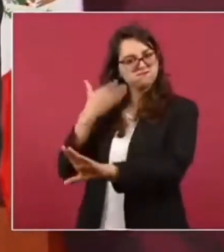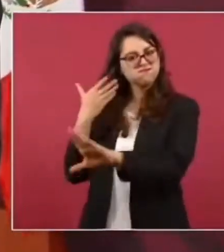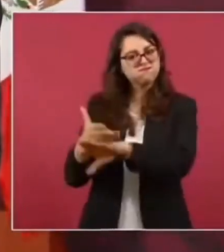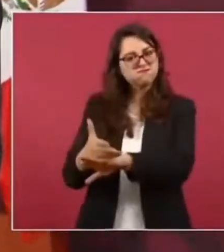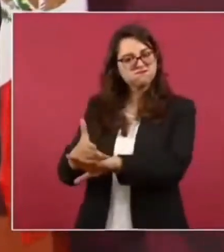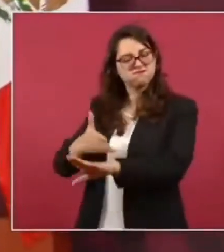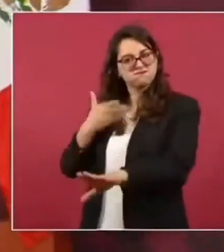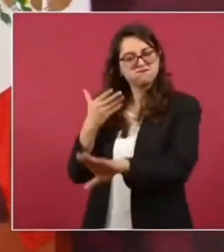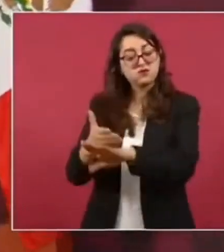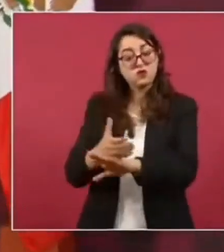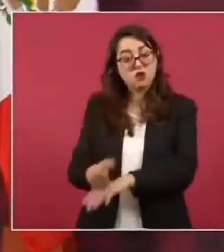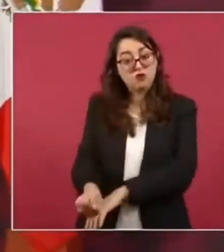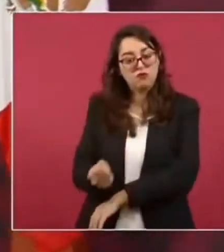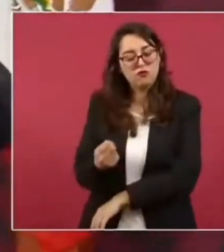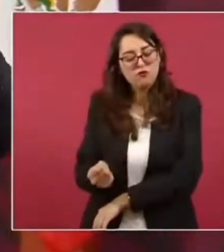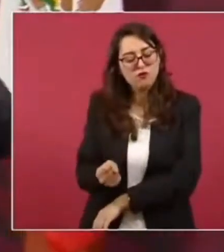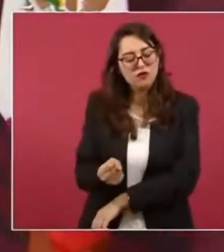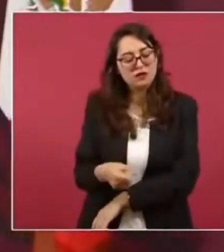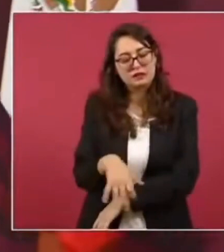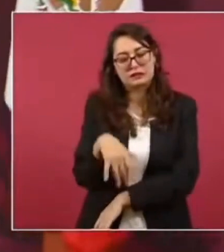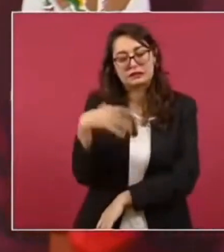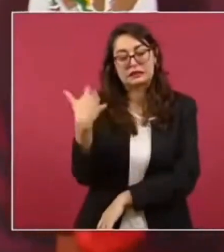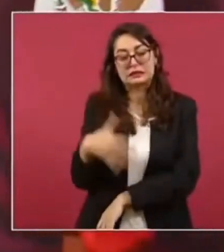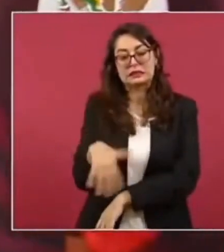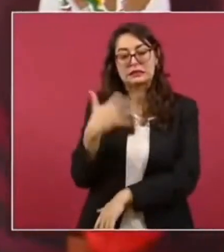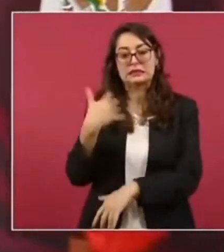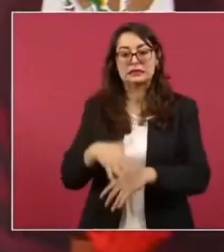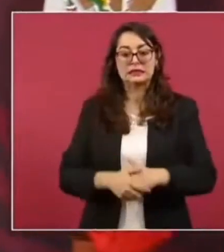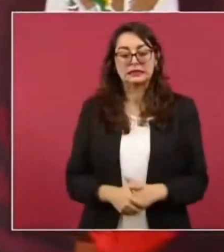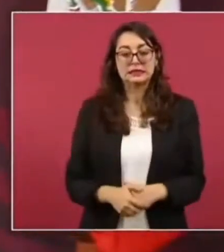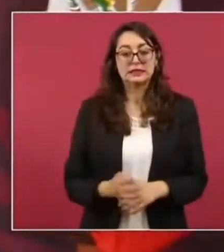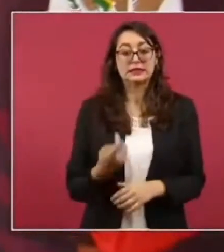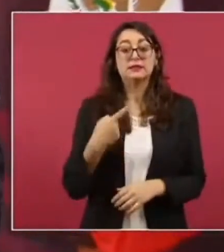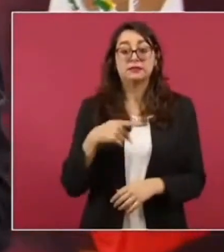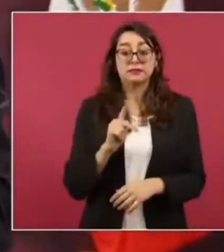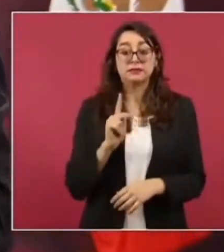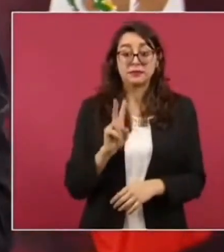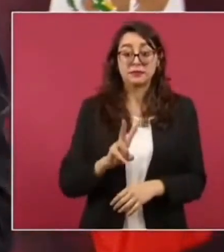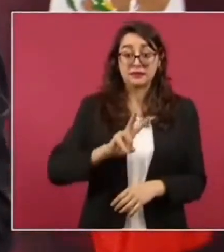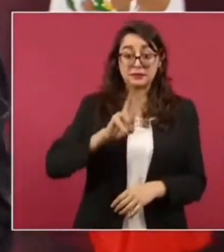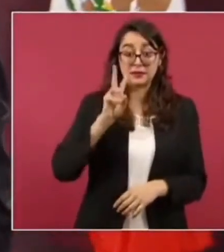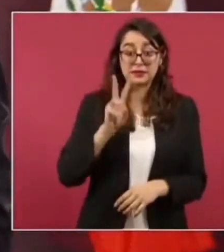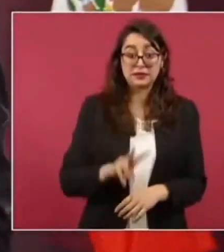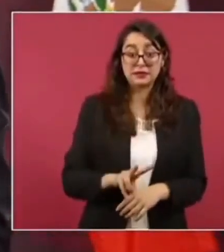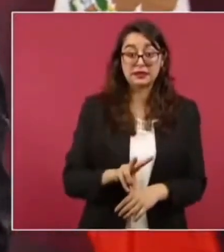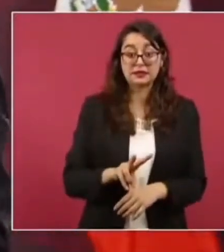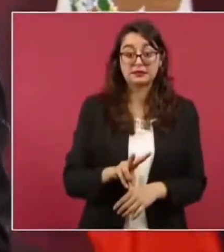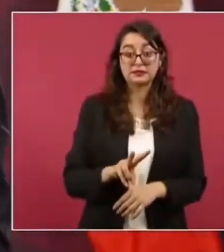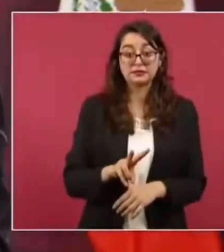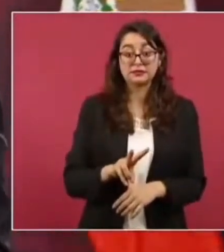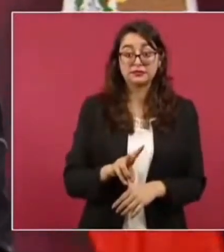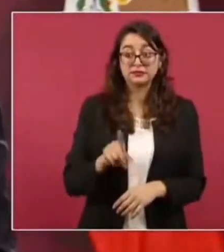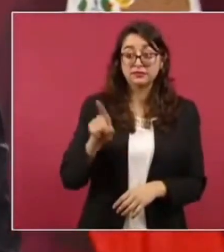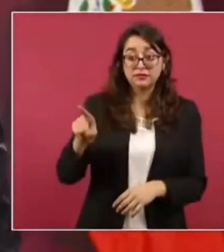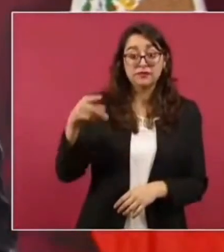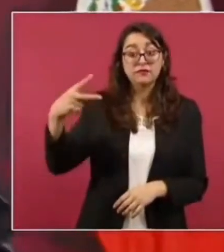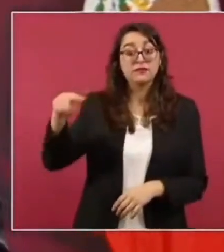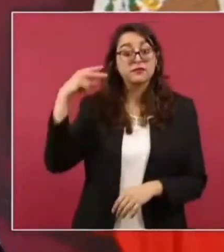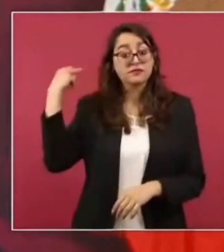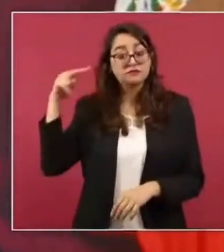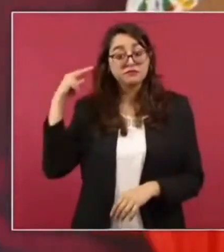mucho tiempo, para decirlo breve, rápido, que no se tenía en